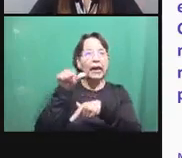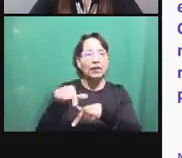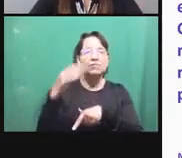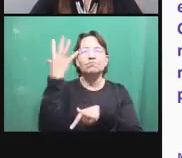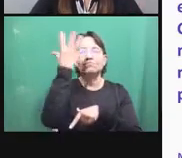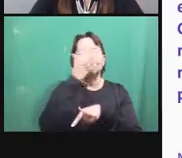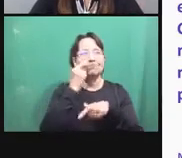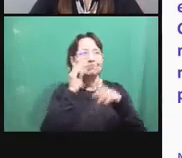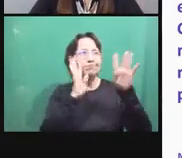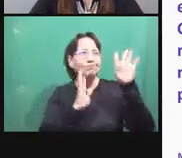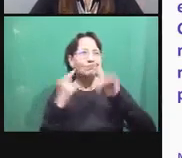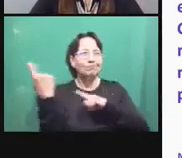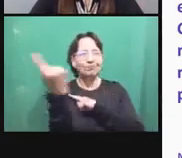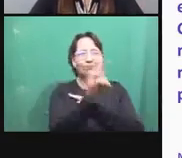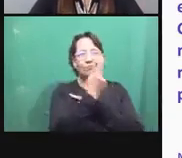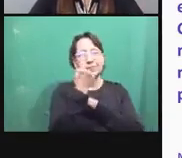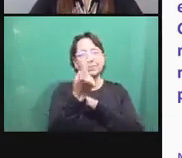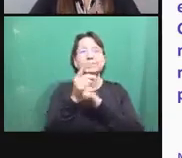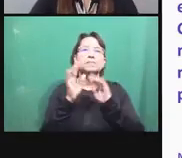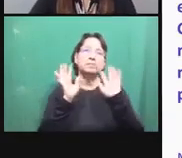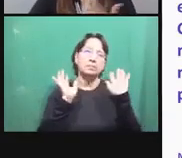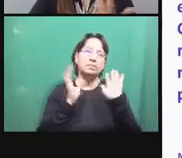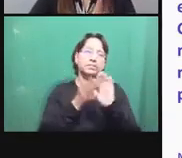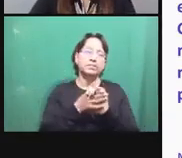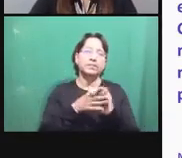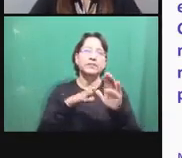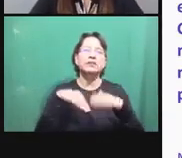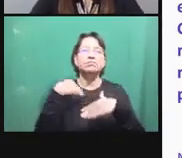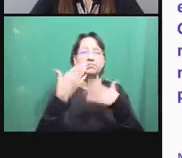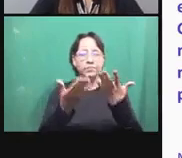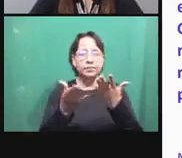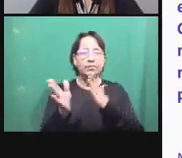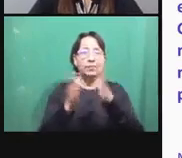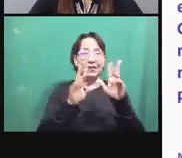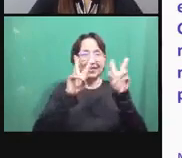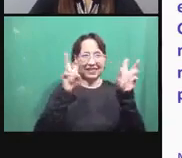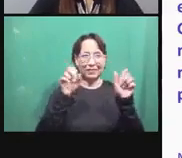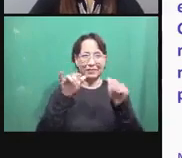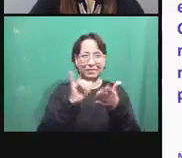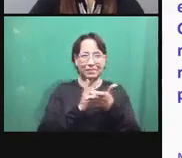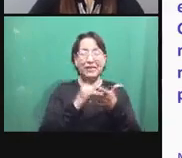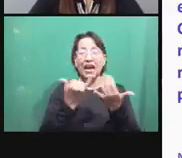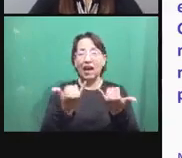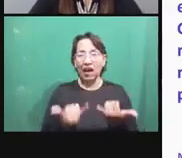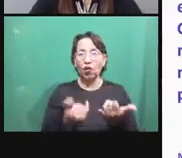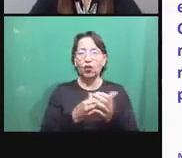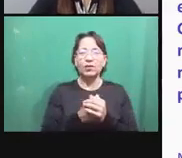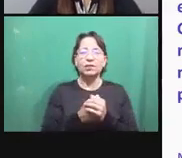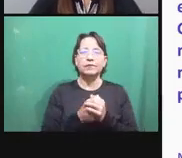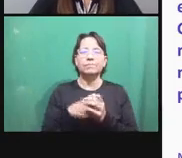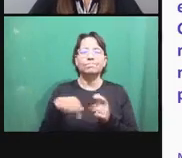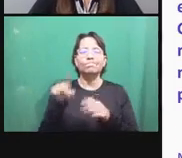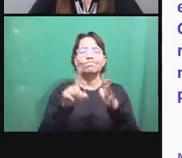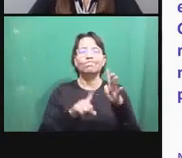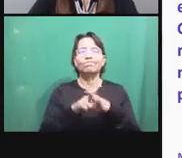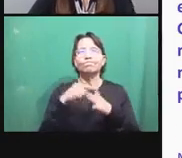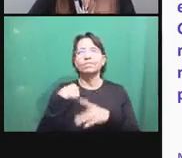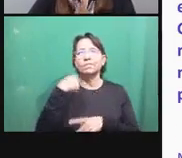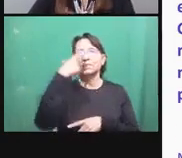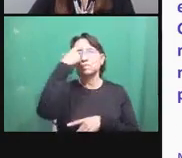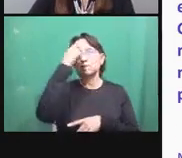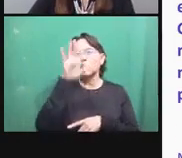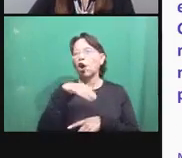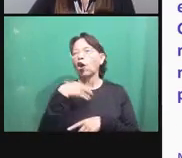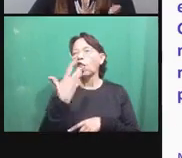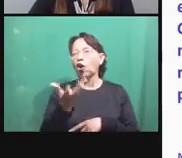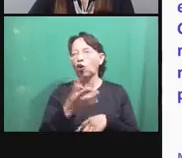estos muros. Un poco pues siguiendo con nuestro tema, la pregunta pues que ahorita nos surge es cómo